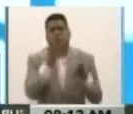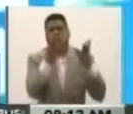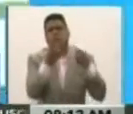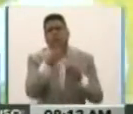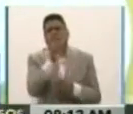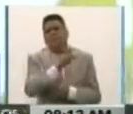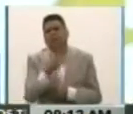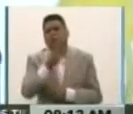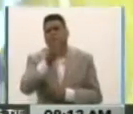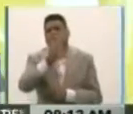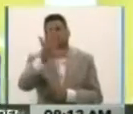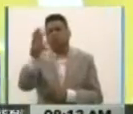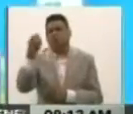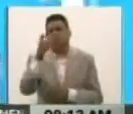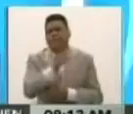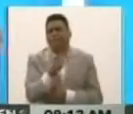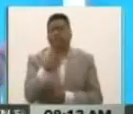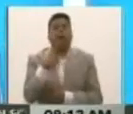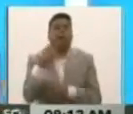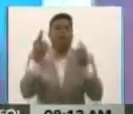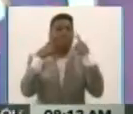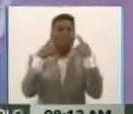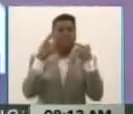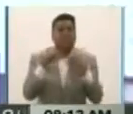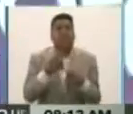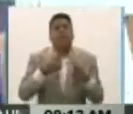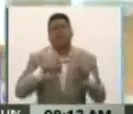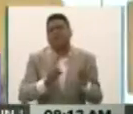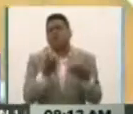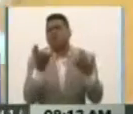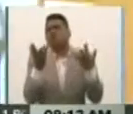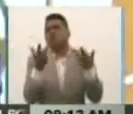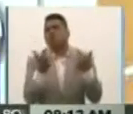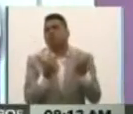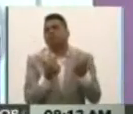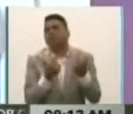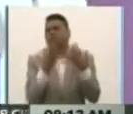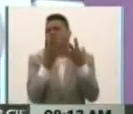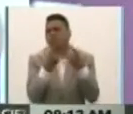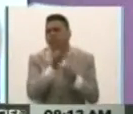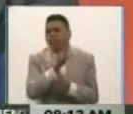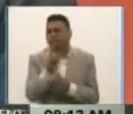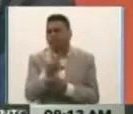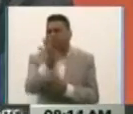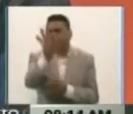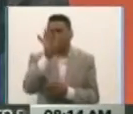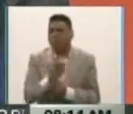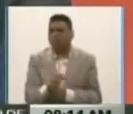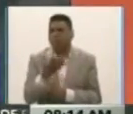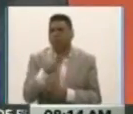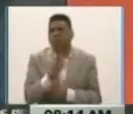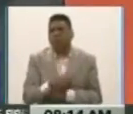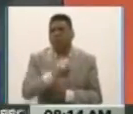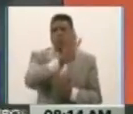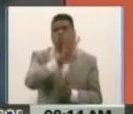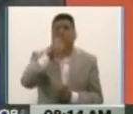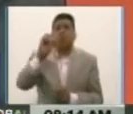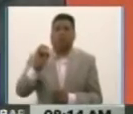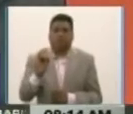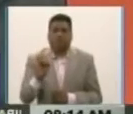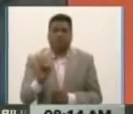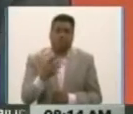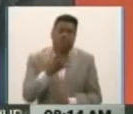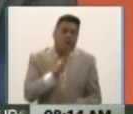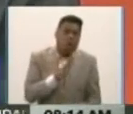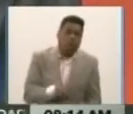inscribieron 250 con mucha expectativa, pero ¿cuántos realmente se van a captar a través de la compañía? Deberían ser por lo menos 40 actores y